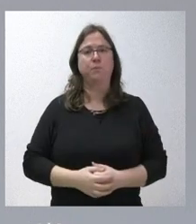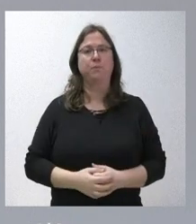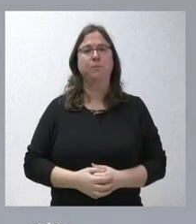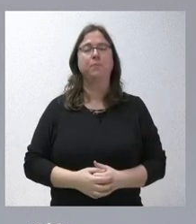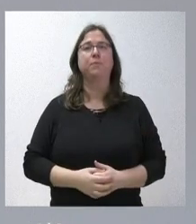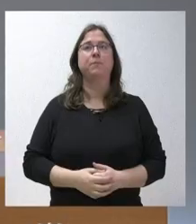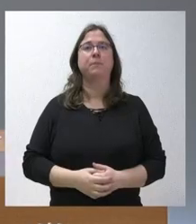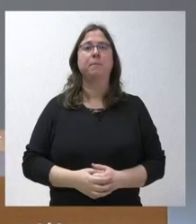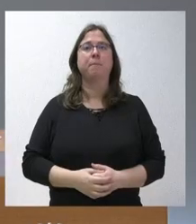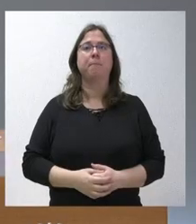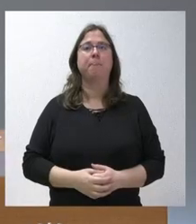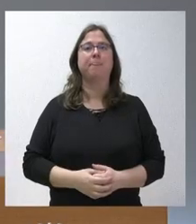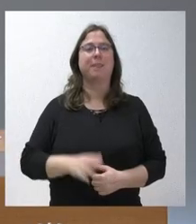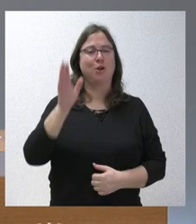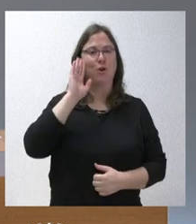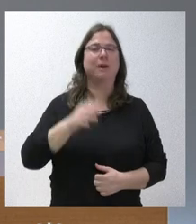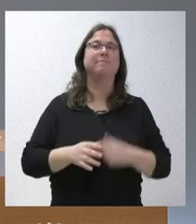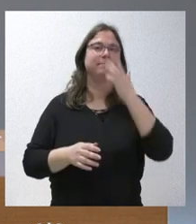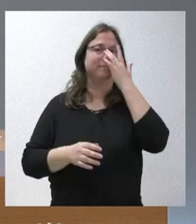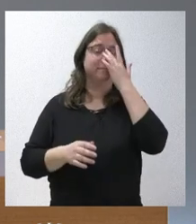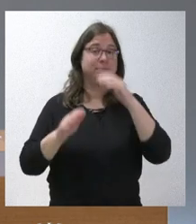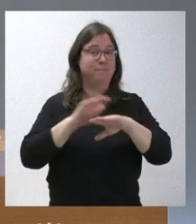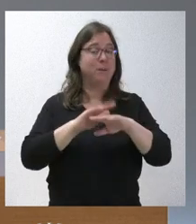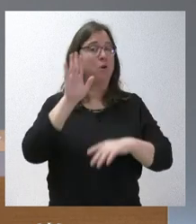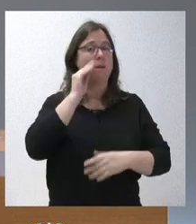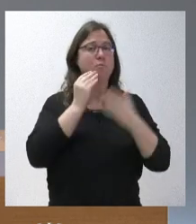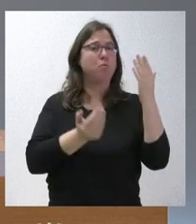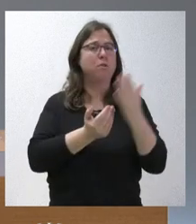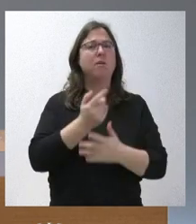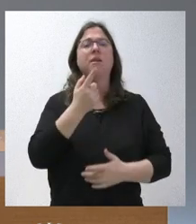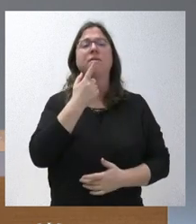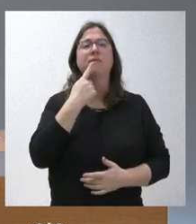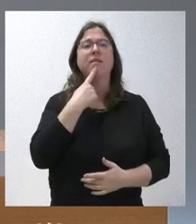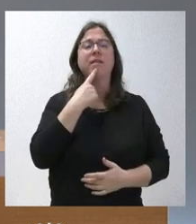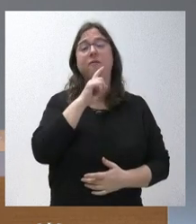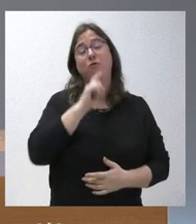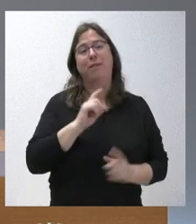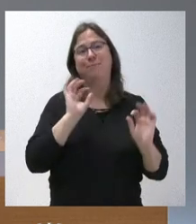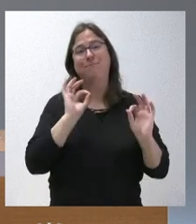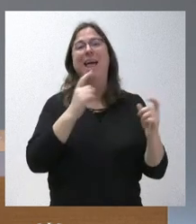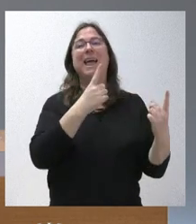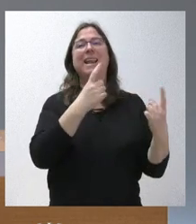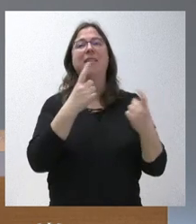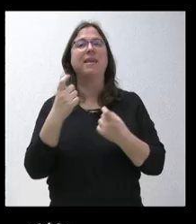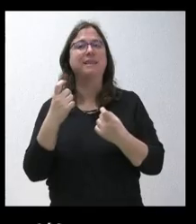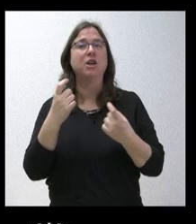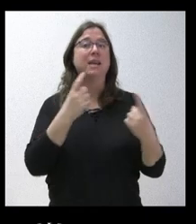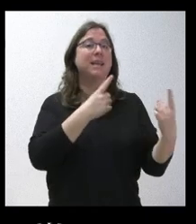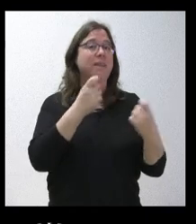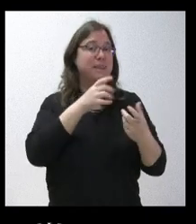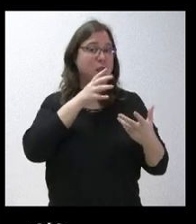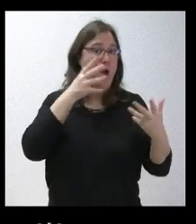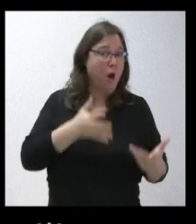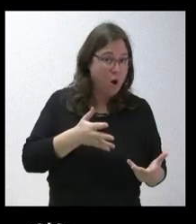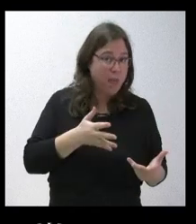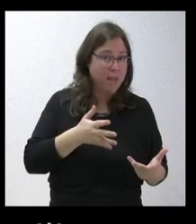creada sí Hola Perdón Hola buenos días dice que es un ente necesario no sé si es ente necesario ahora lo ha